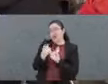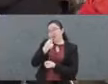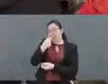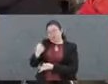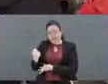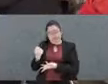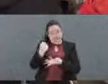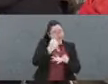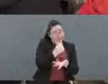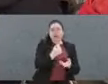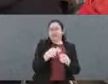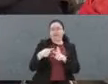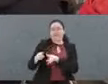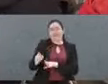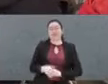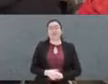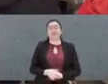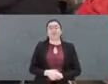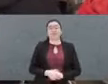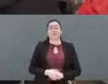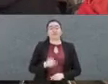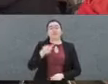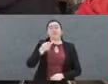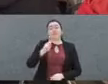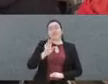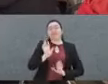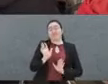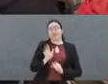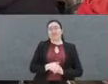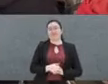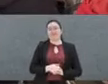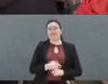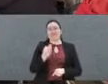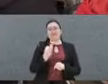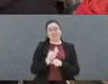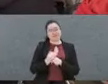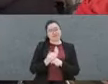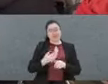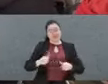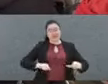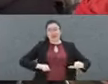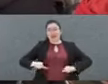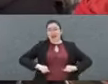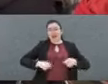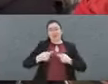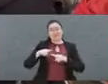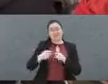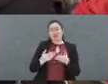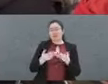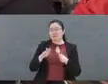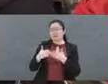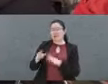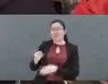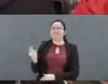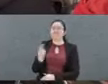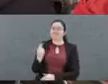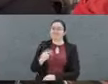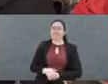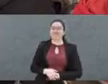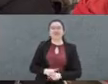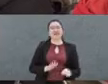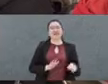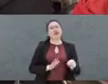que, pero ya pues tenemos que iniciar muchas actividades en la ciudad, y entre ellas